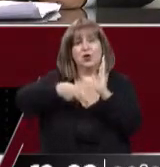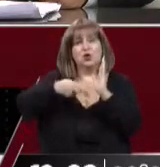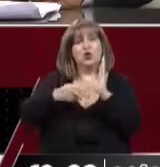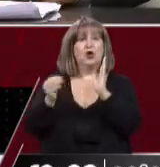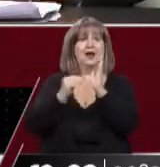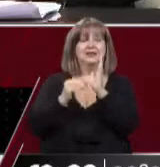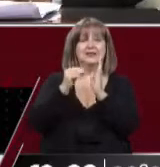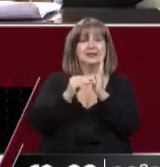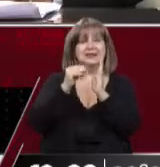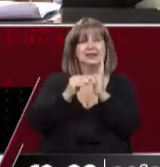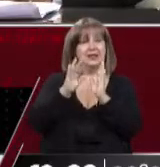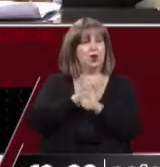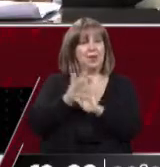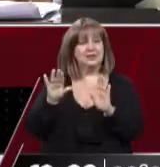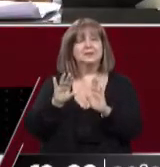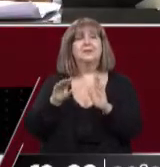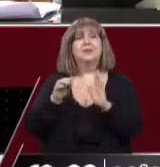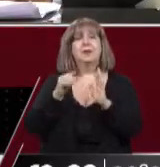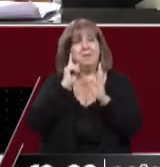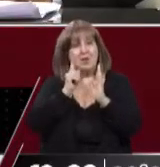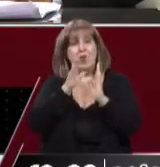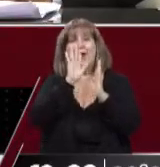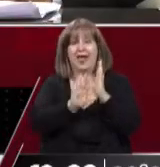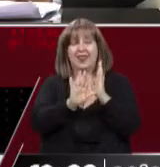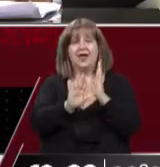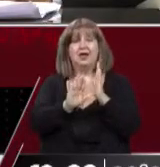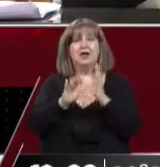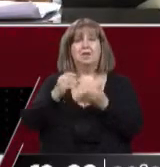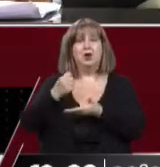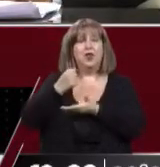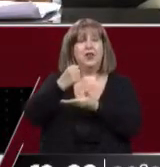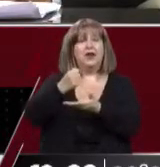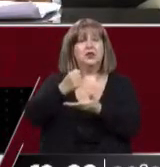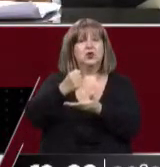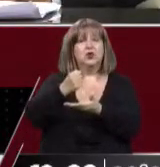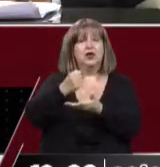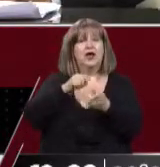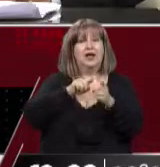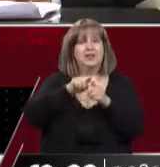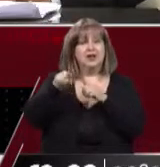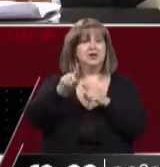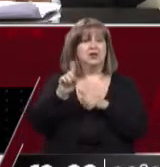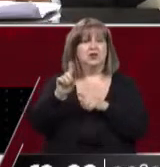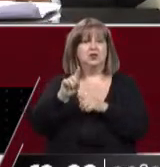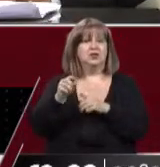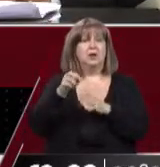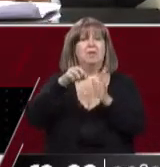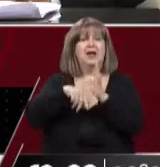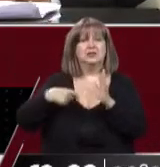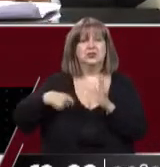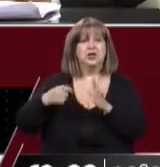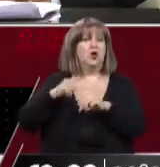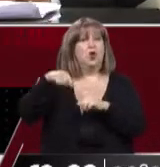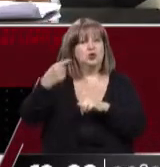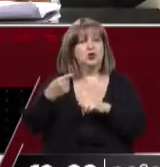seguir asistiendo, pero en esta ocasión ya no tanto con dinero directo a los beneficiarios, sino más bien con herramientas y capital de trabajo. O